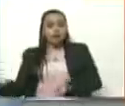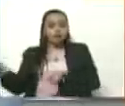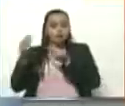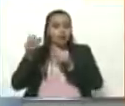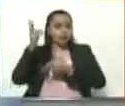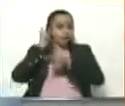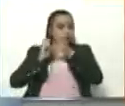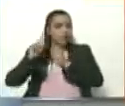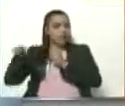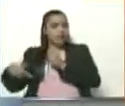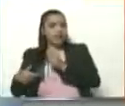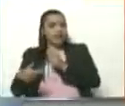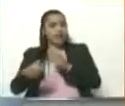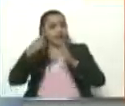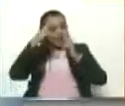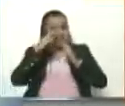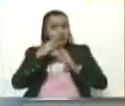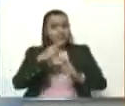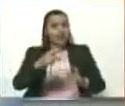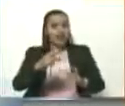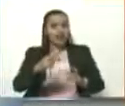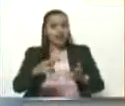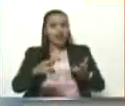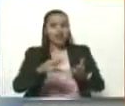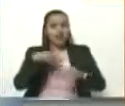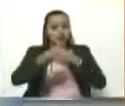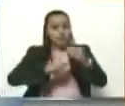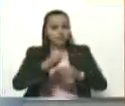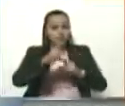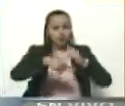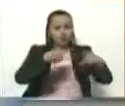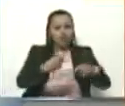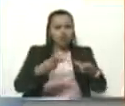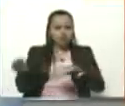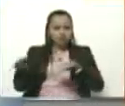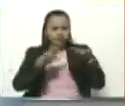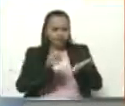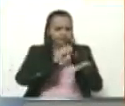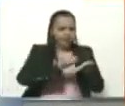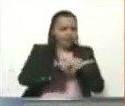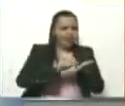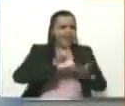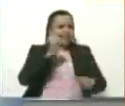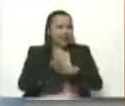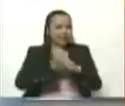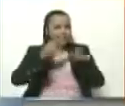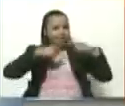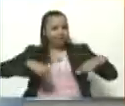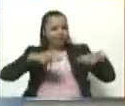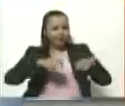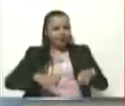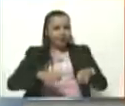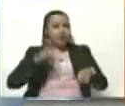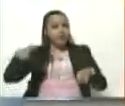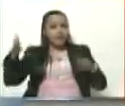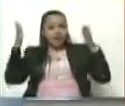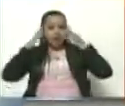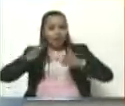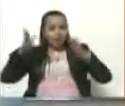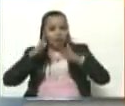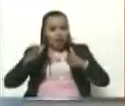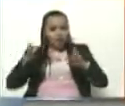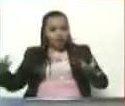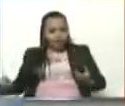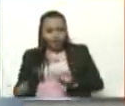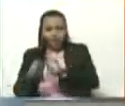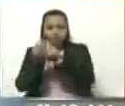respetada tramitada su petición serán orientados serán asesorados